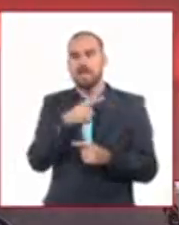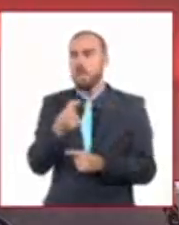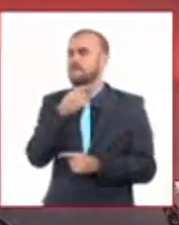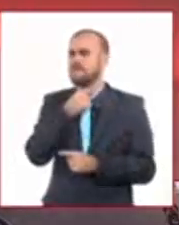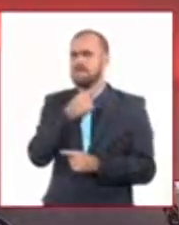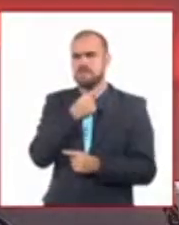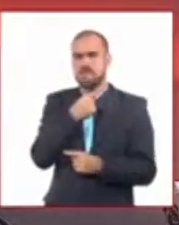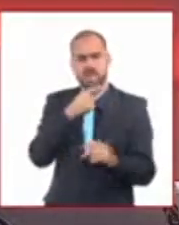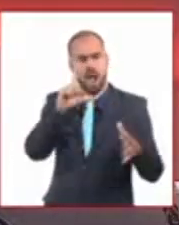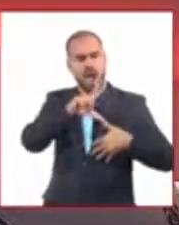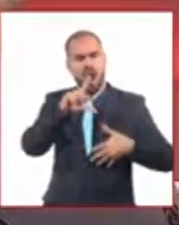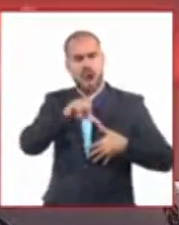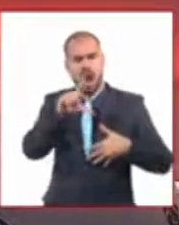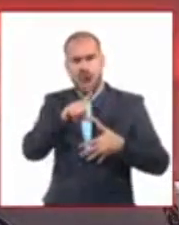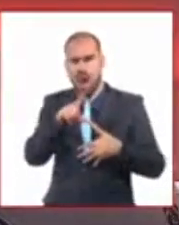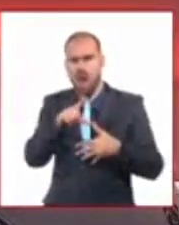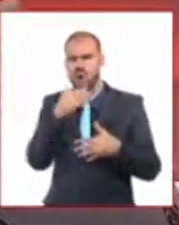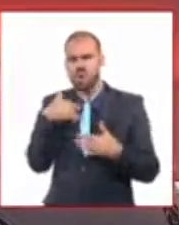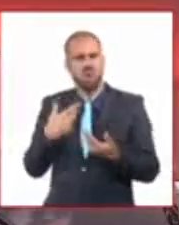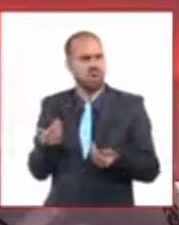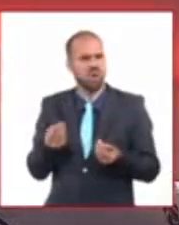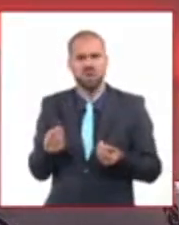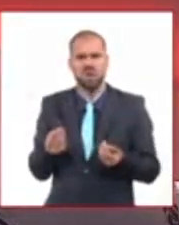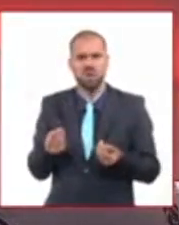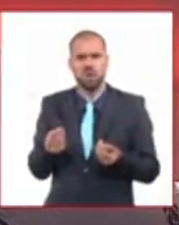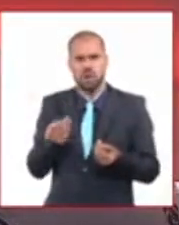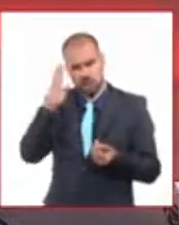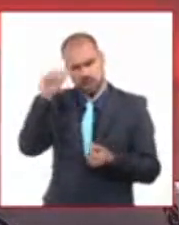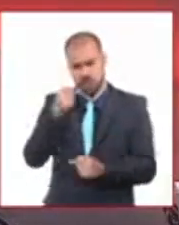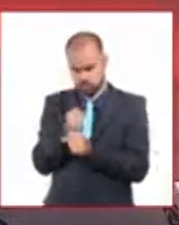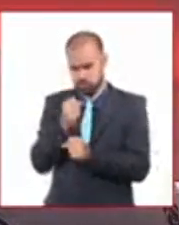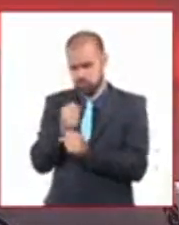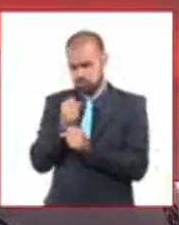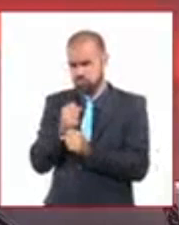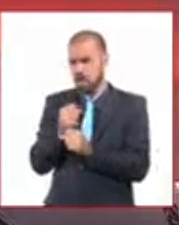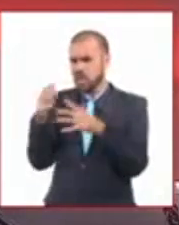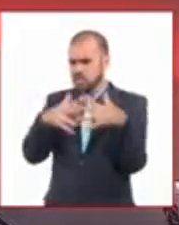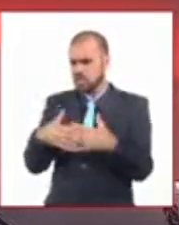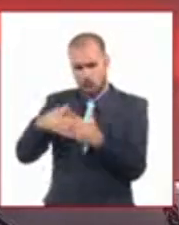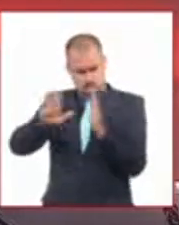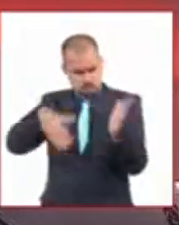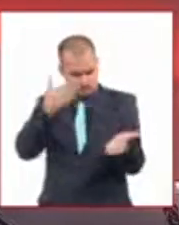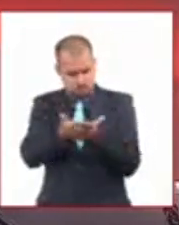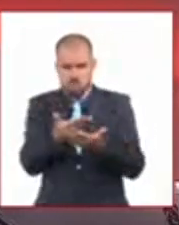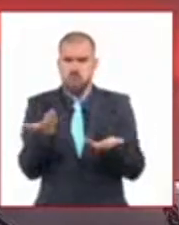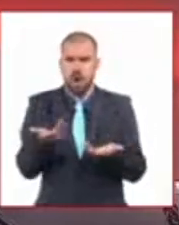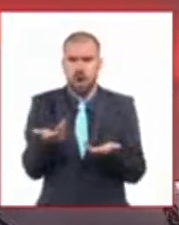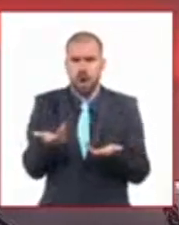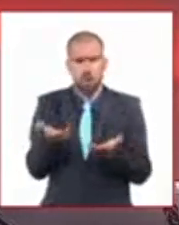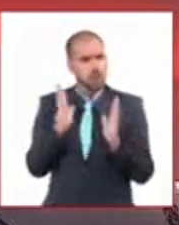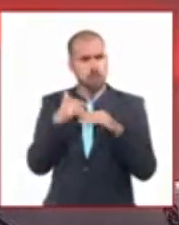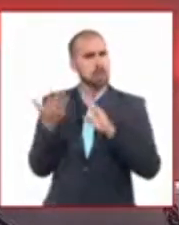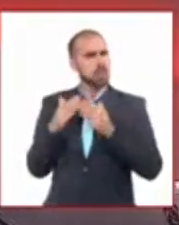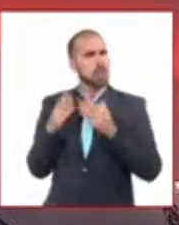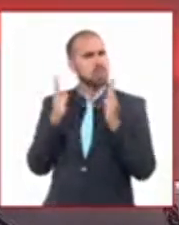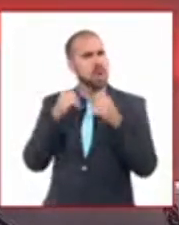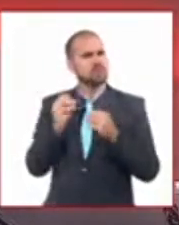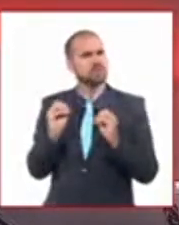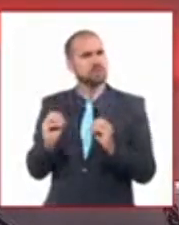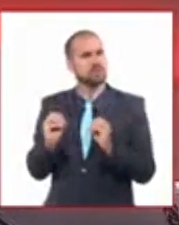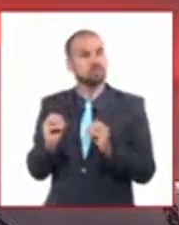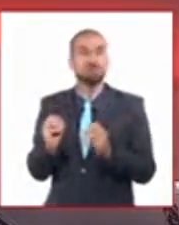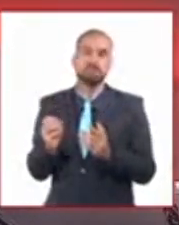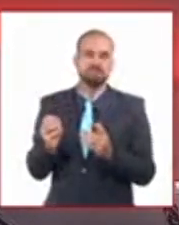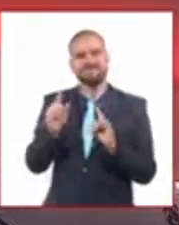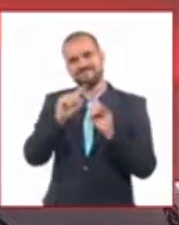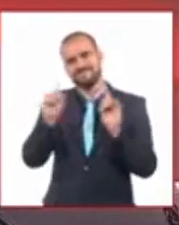latina y el caribe y cuáles son los esfuerzos que eeuu está proponiendo para eso no están en la discusión entonces hay un grupo de temas que yo creo que son muy